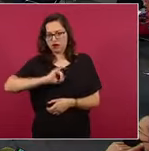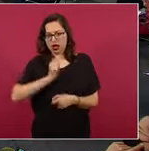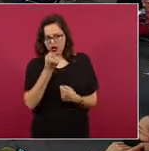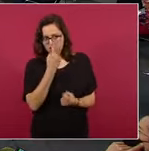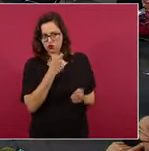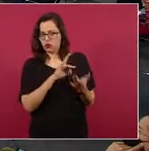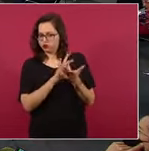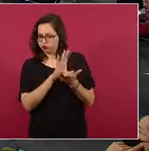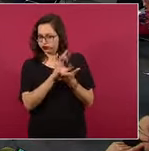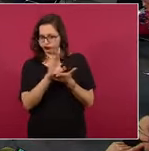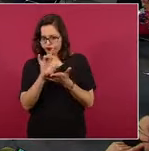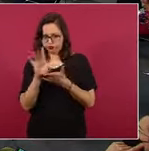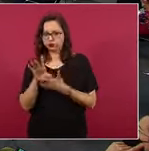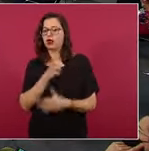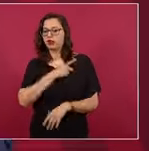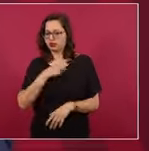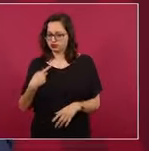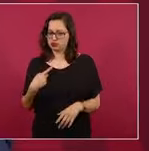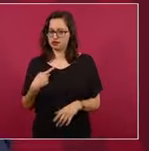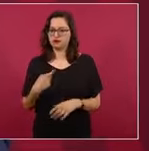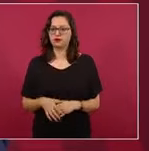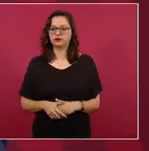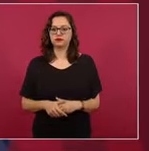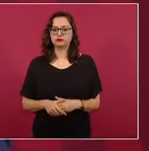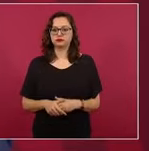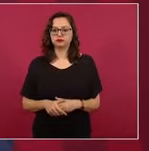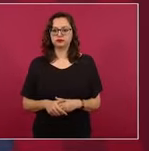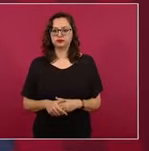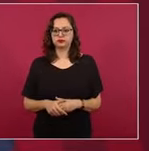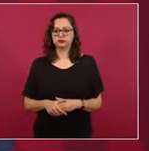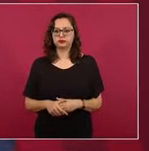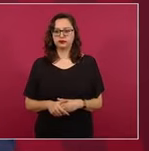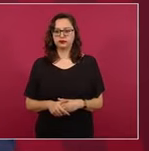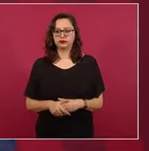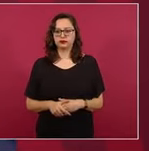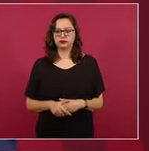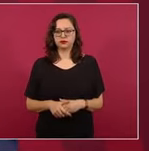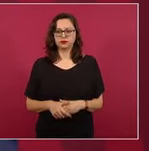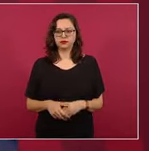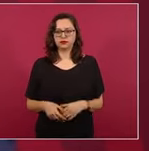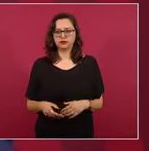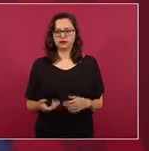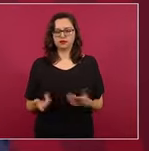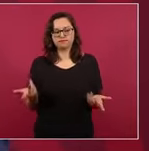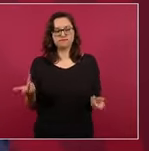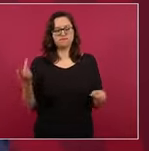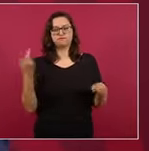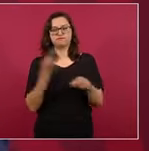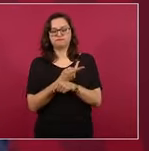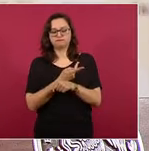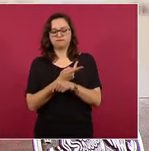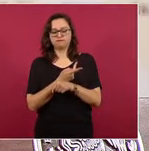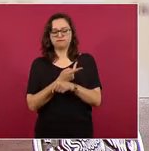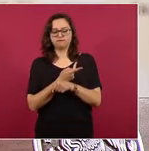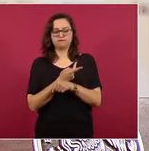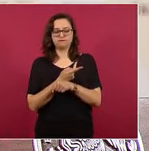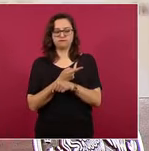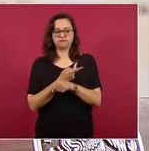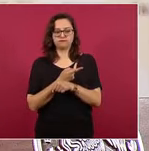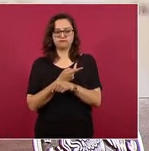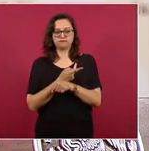ver. La garantía, como en todo, es de que